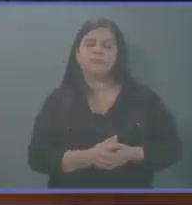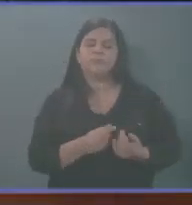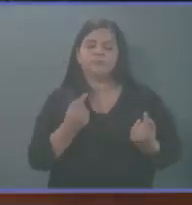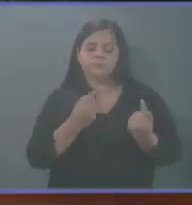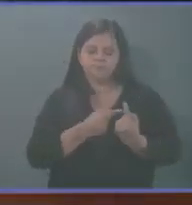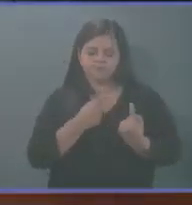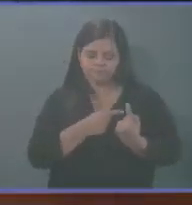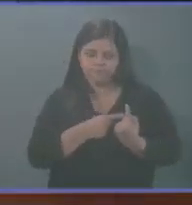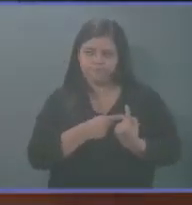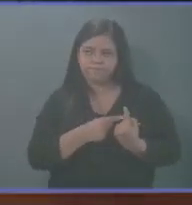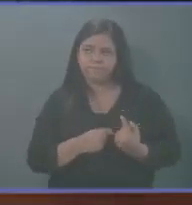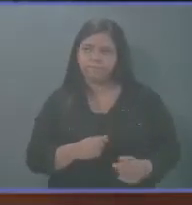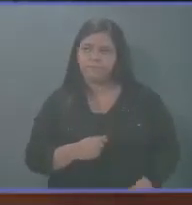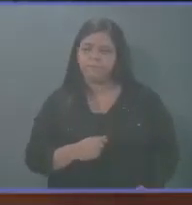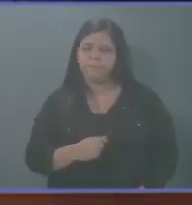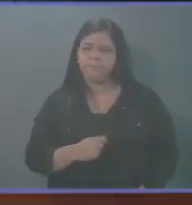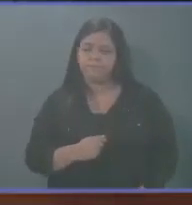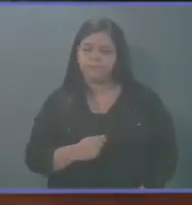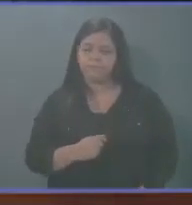ese criteriado